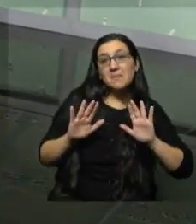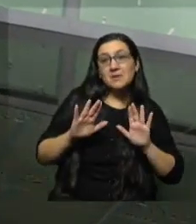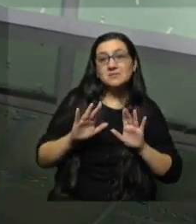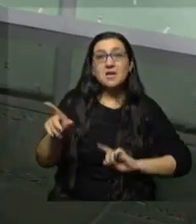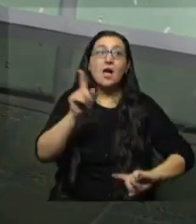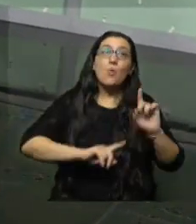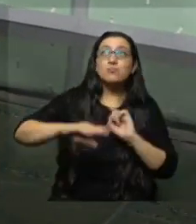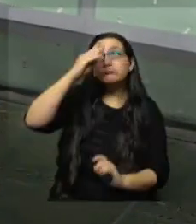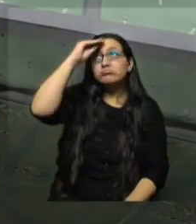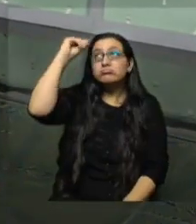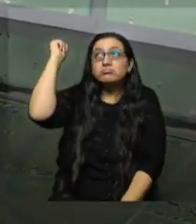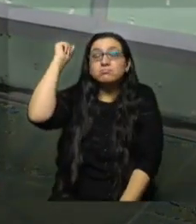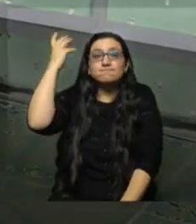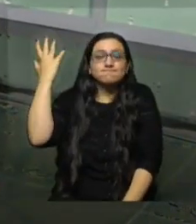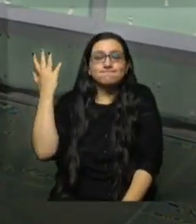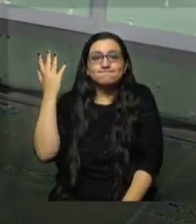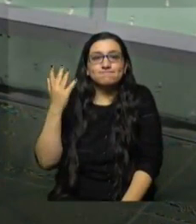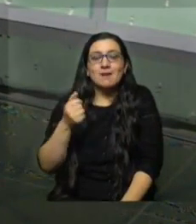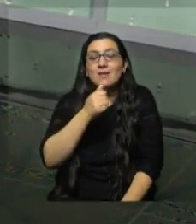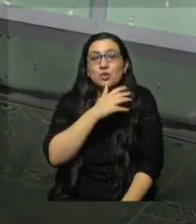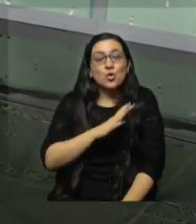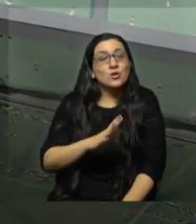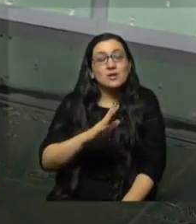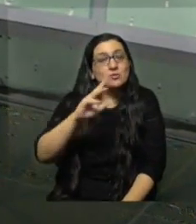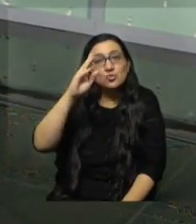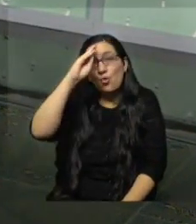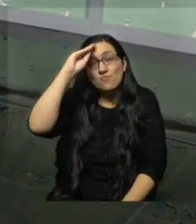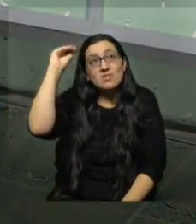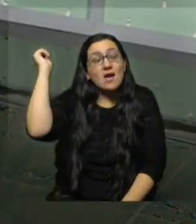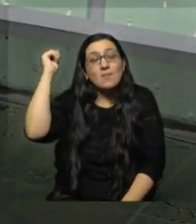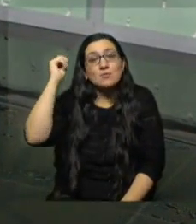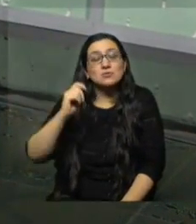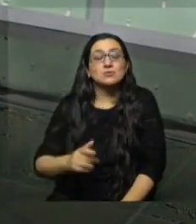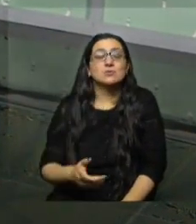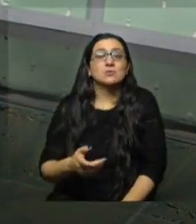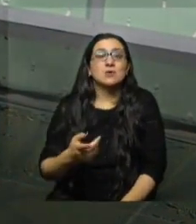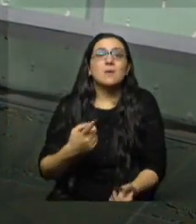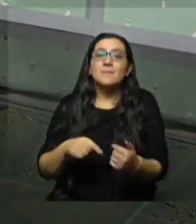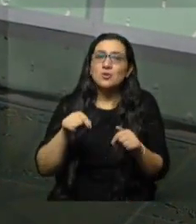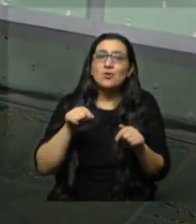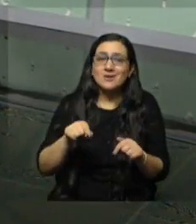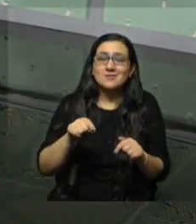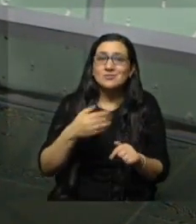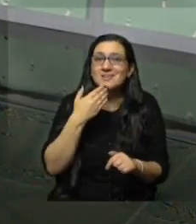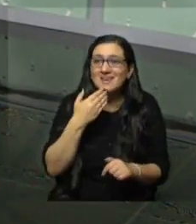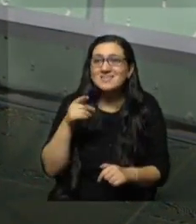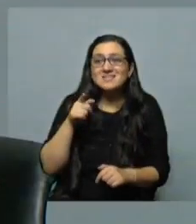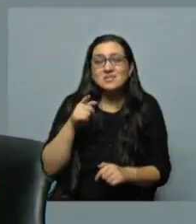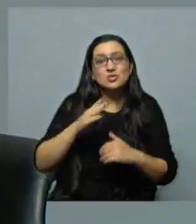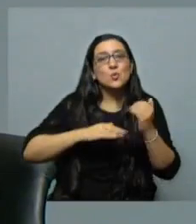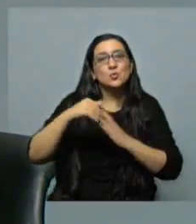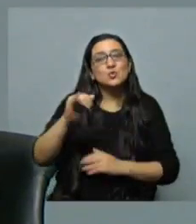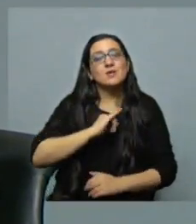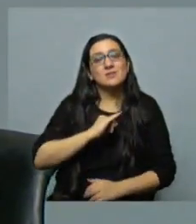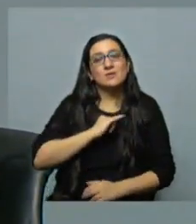olvidan en esa historia tan perversa que es el día a día de los medios de comunicación y que construyeron esa misma identidad, con ese